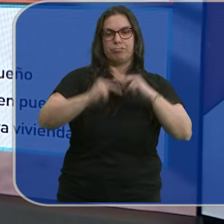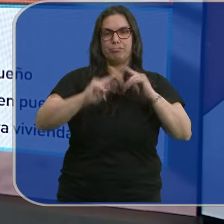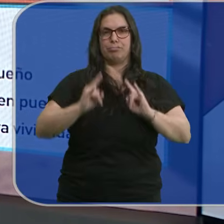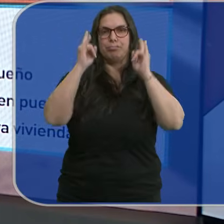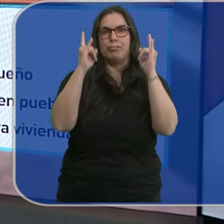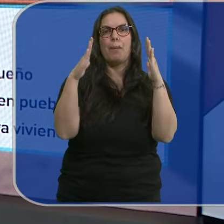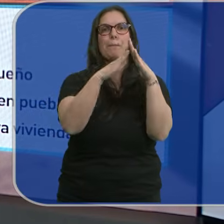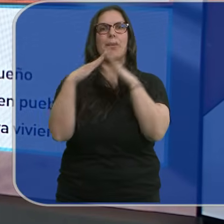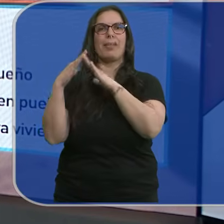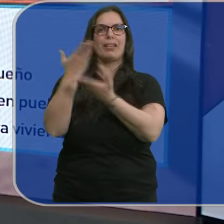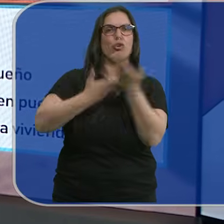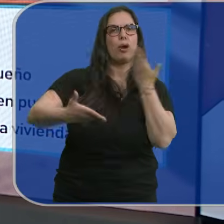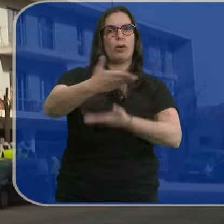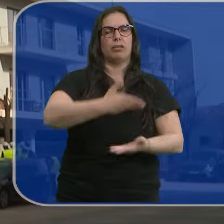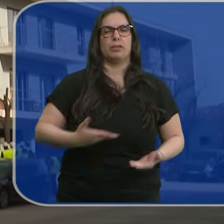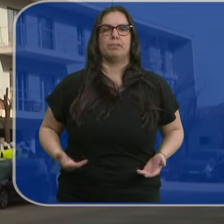viviendas colaborativas.